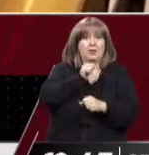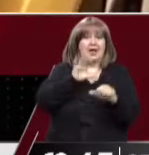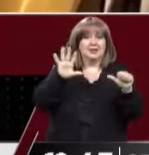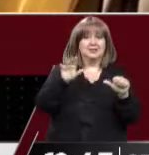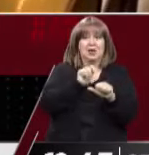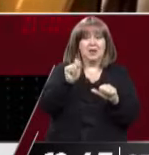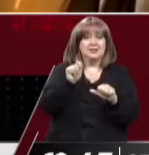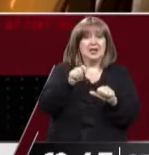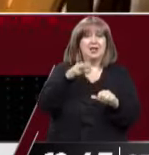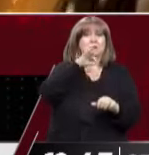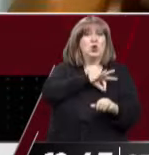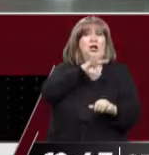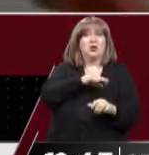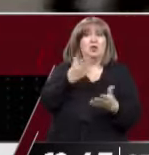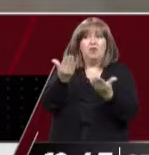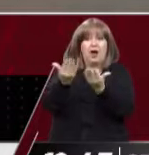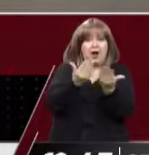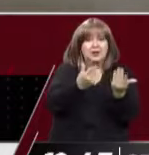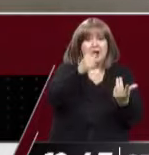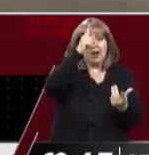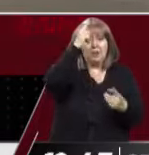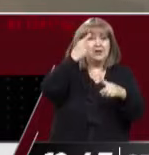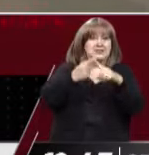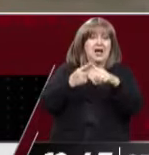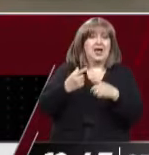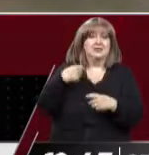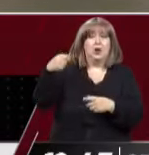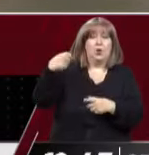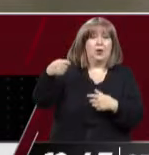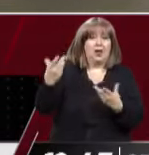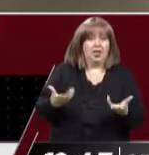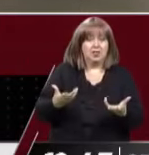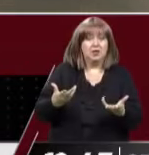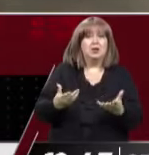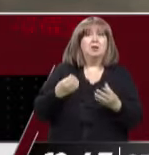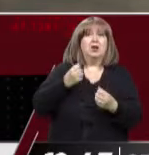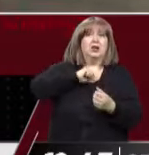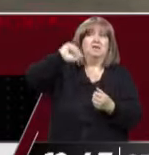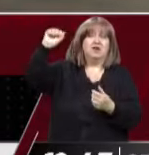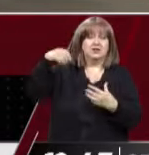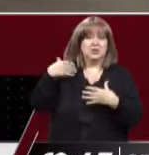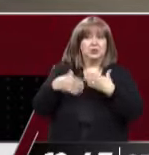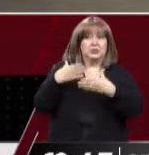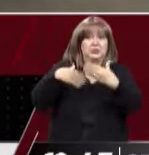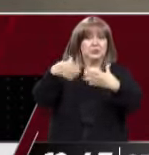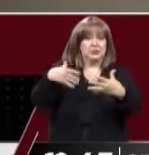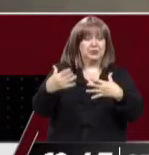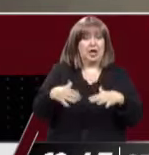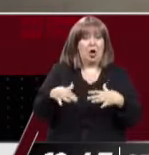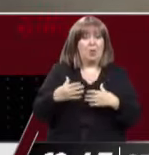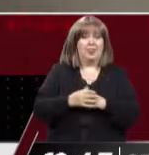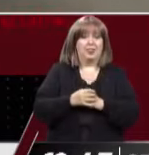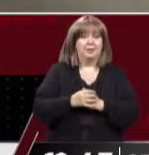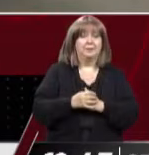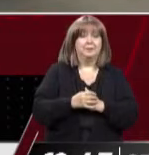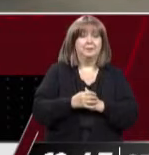poniéndonos en el lugar como se Está avanzando en la desvalorización que tiene cada uno los aumentos